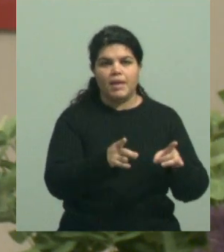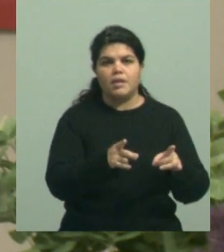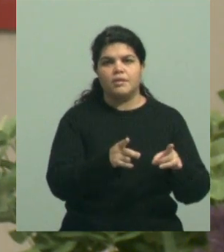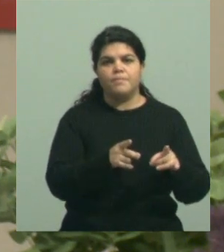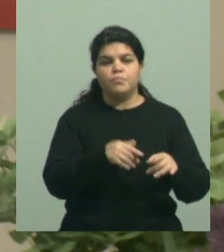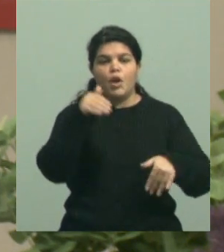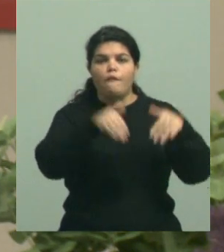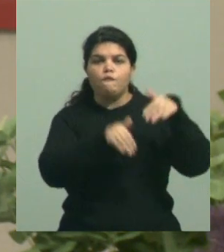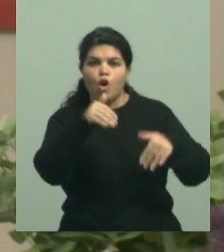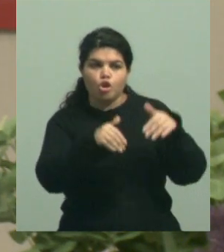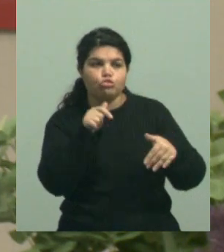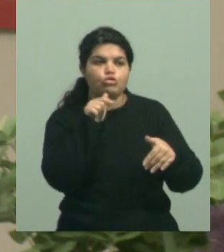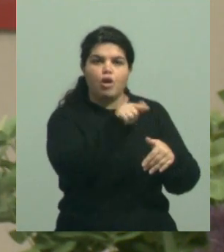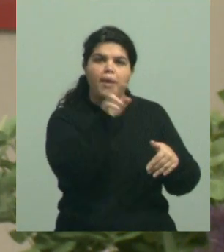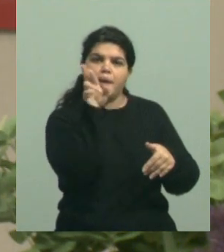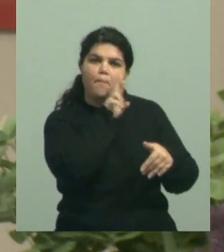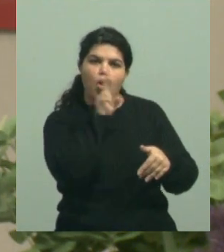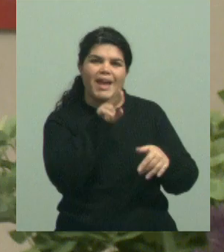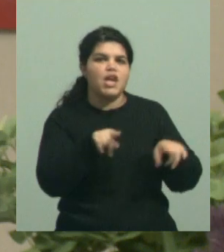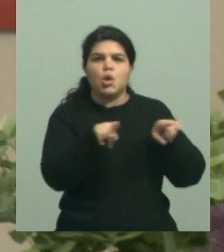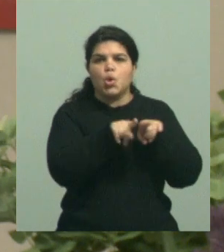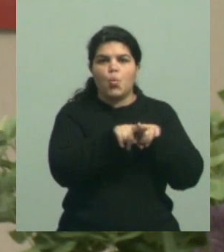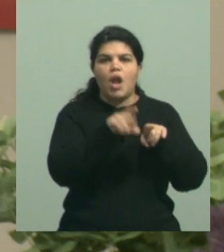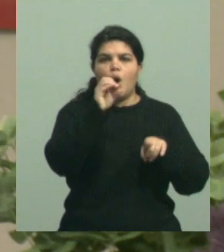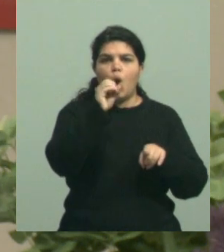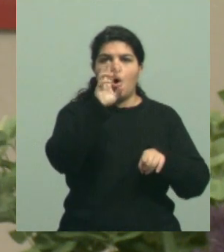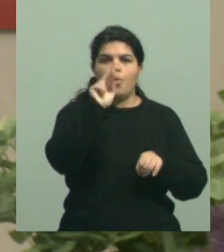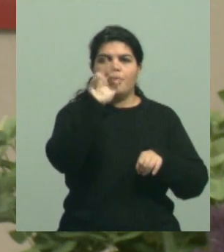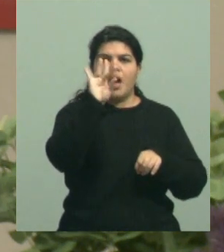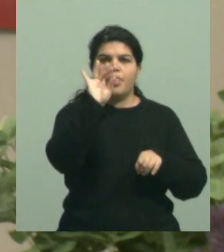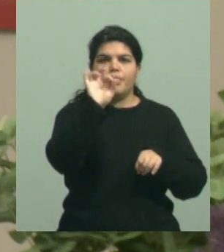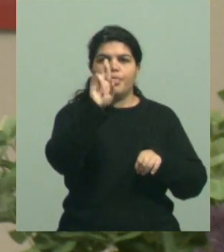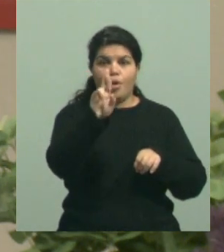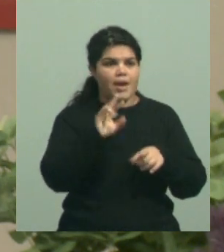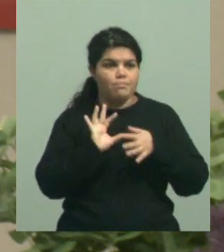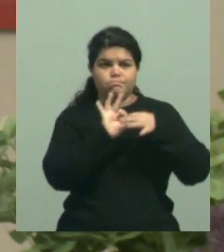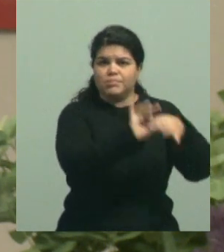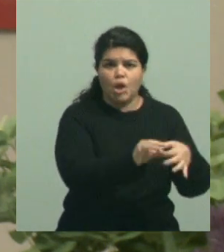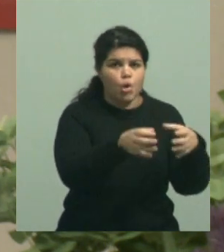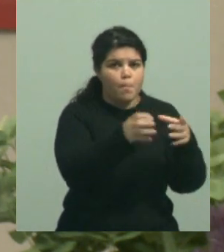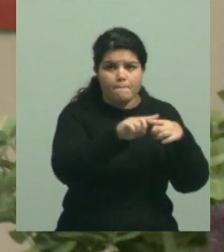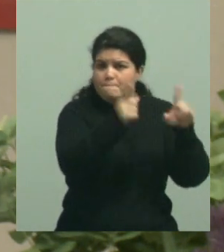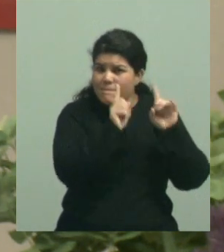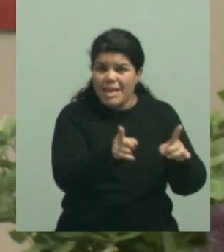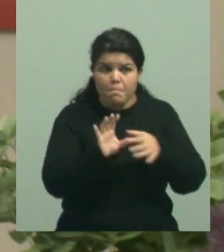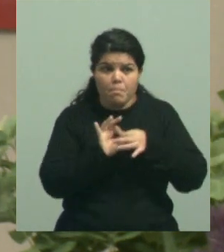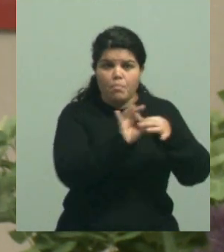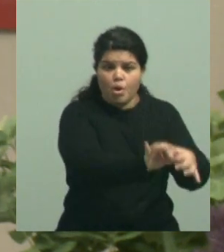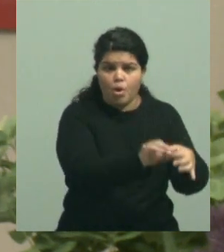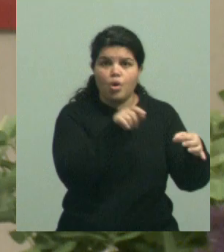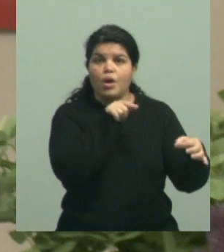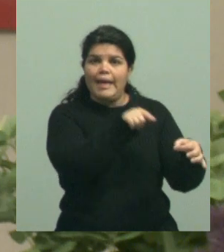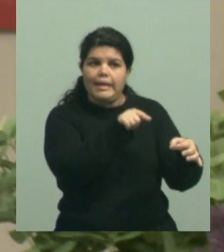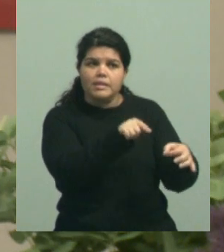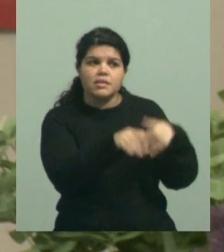candidata oficialista, ¿qué podemos citar como lo positivo que ha hecho la gestión de López Obrador, teniendo en cuenta lo que acabas de decir, por un lado, esta